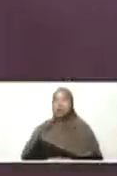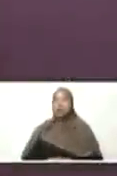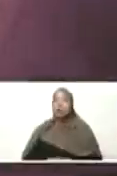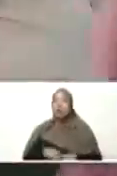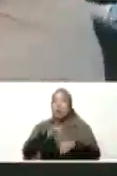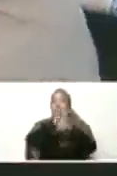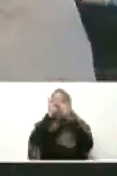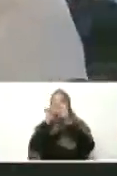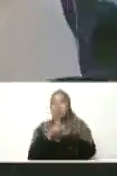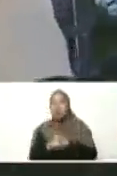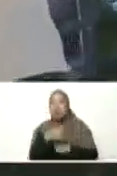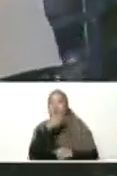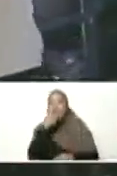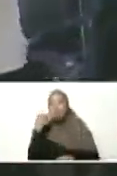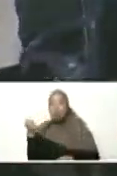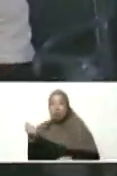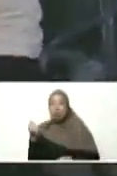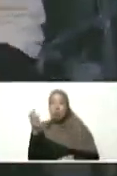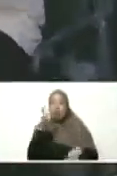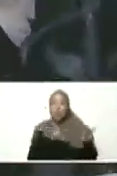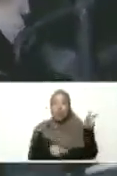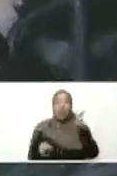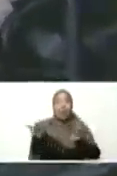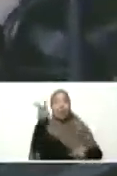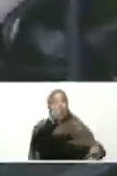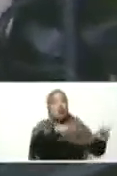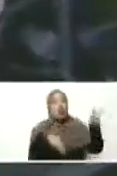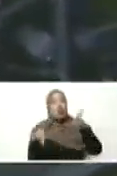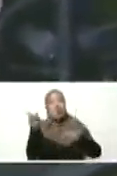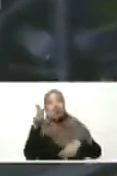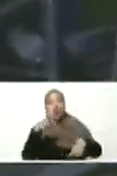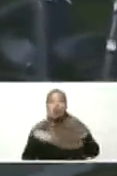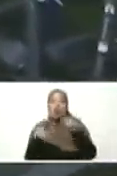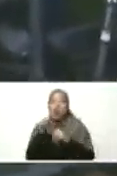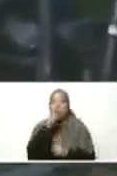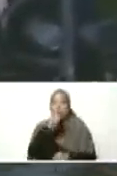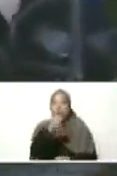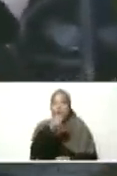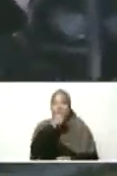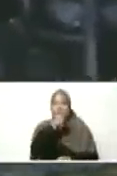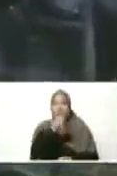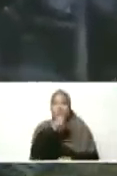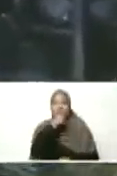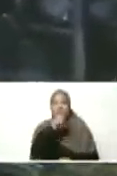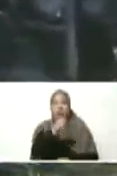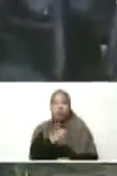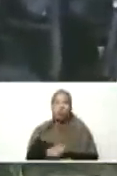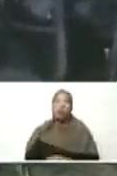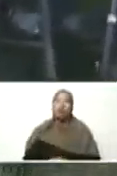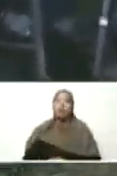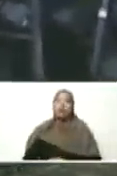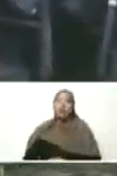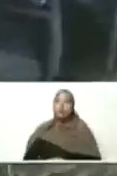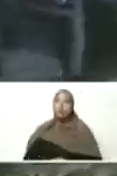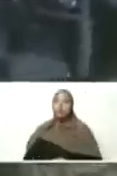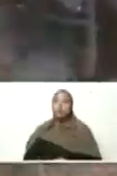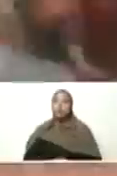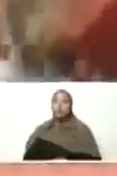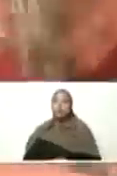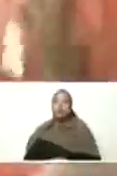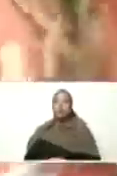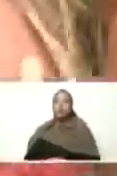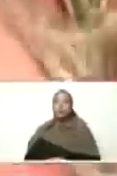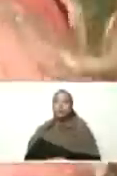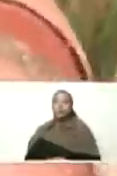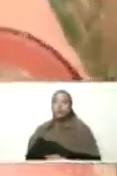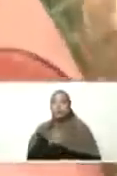a... Este micrófono, es el del recorrido, me dicen. Vámonos por aquí, pues. Producimos caña de azúcar también, presidente. ¿Yo? Caña